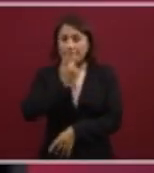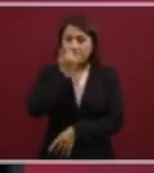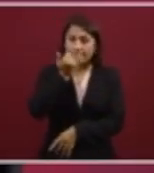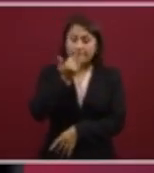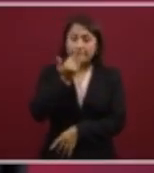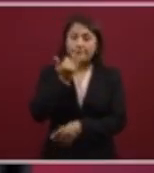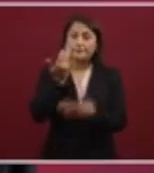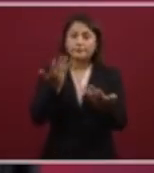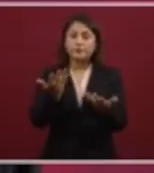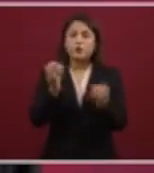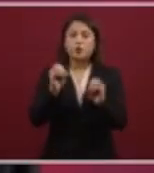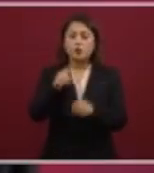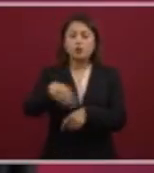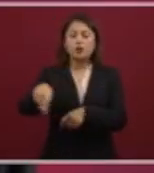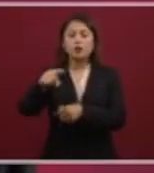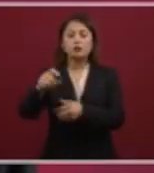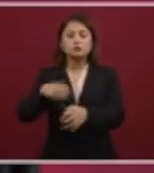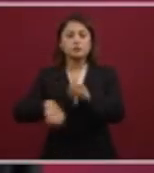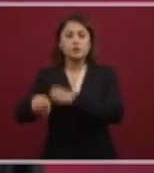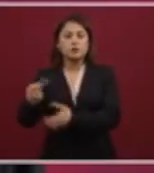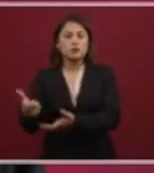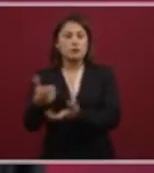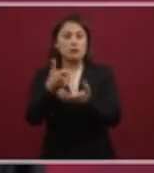y no están invirtiendo,